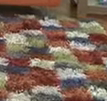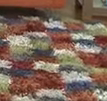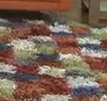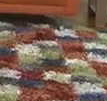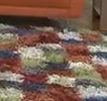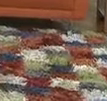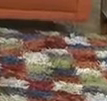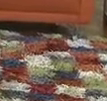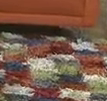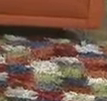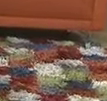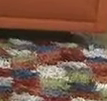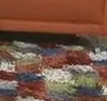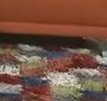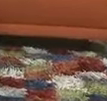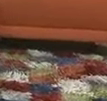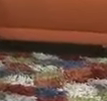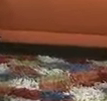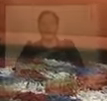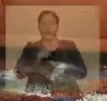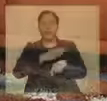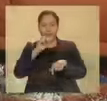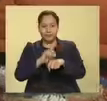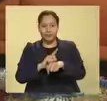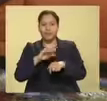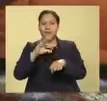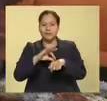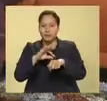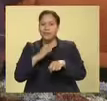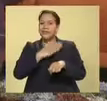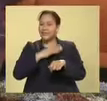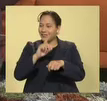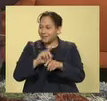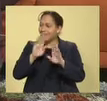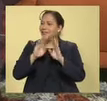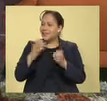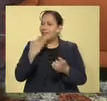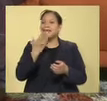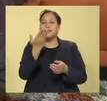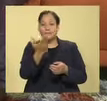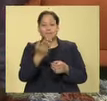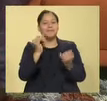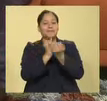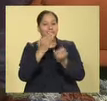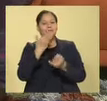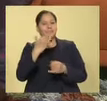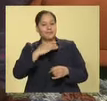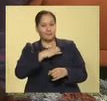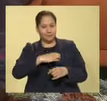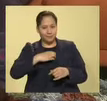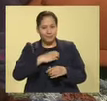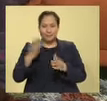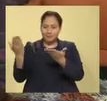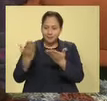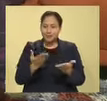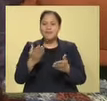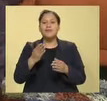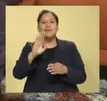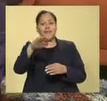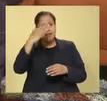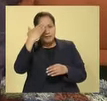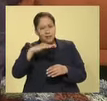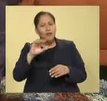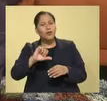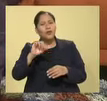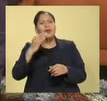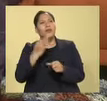Y nosotros ya estamos en Familia Feliz. Muy buenos días, doctor. Hola, ¿qué tal? Buenos días. ¿Cómo estás? Muy bien, ¿ustedes? También bien, muy contentos de tenerte con nosotros. A ver, hoy vamos